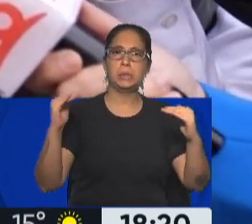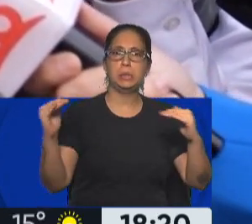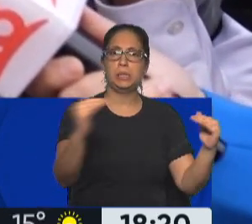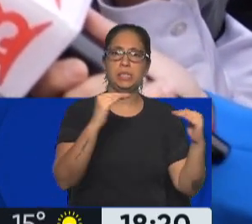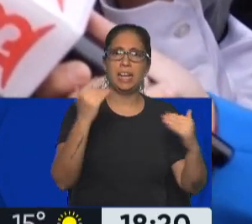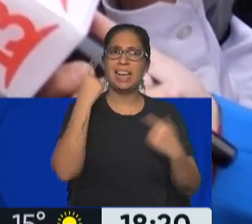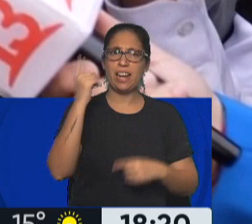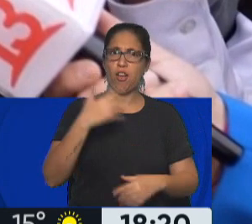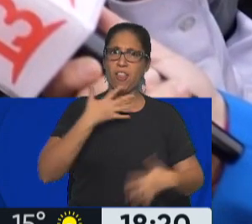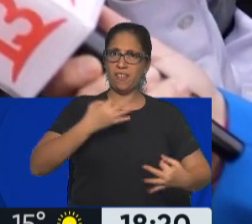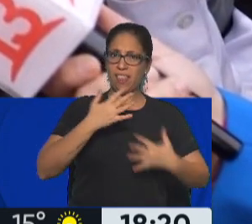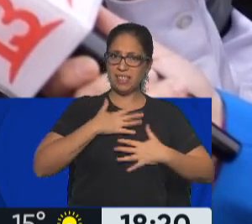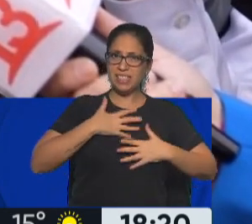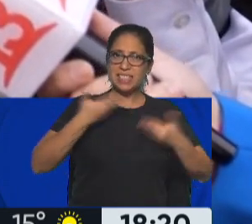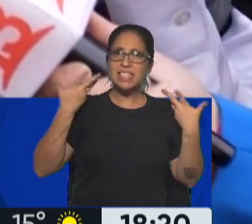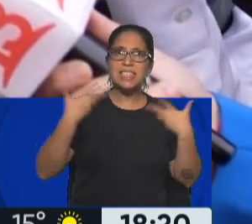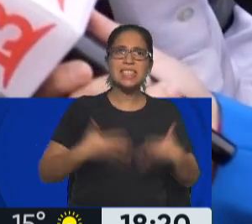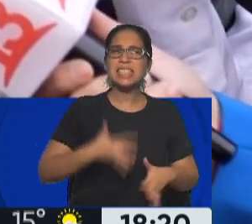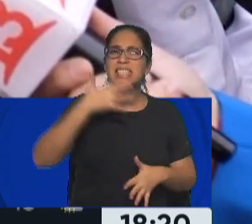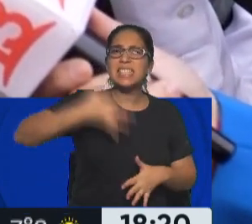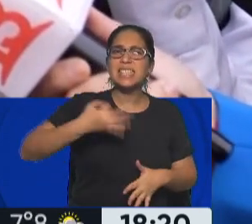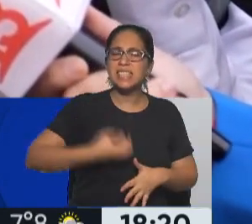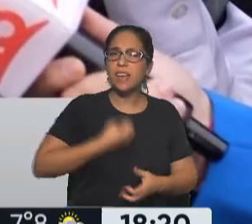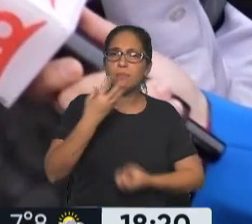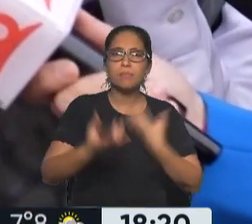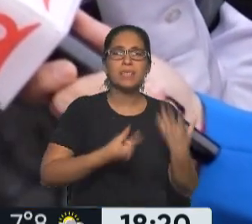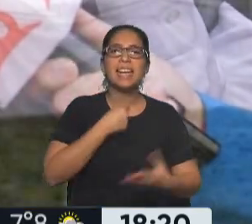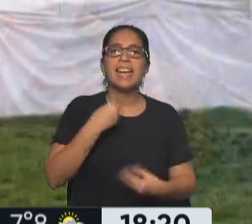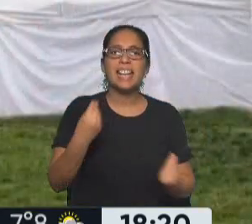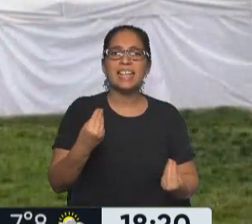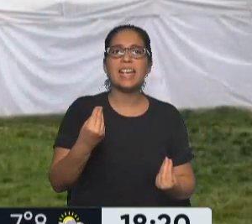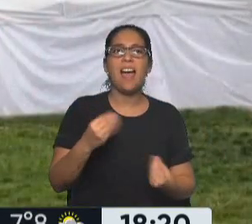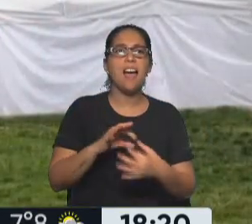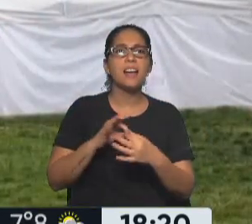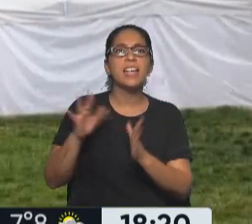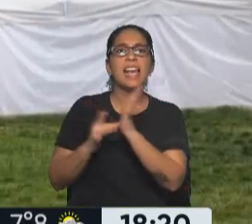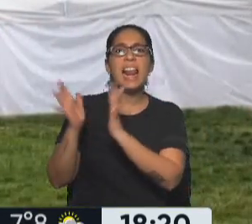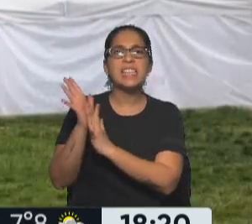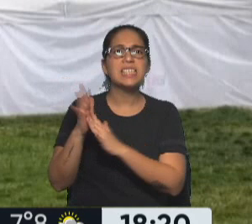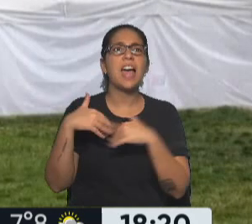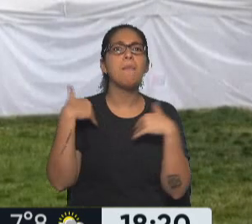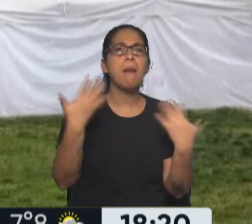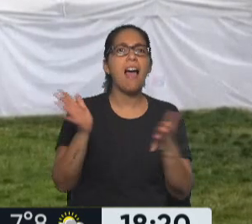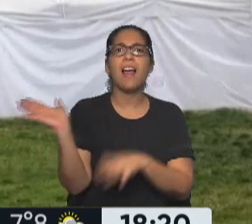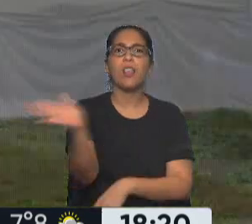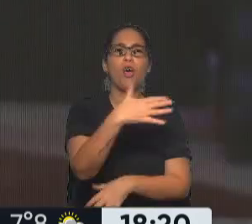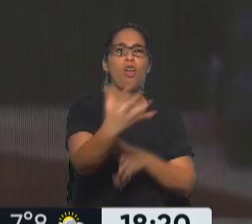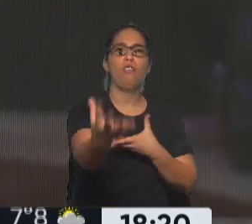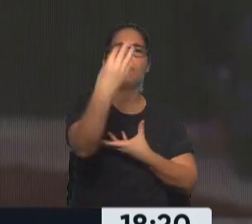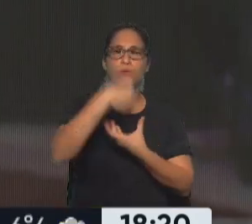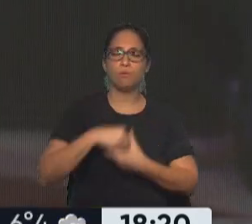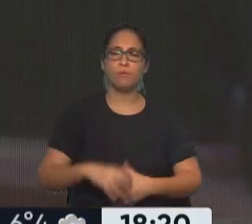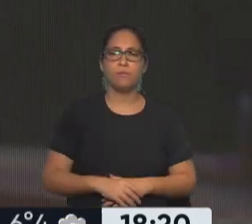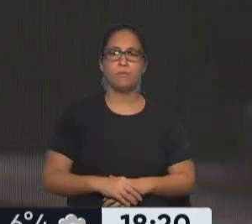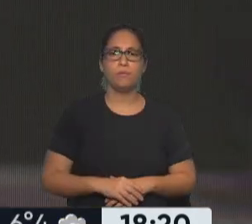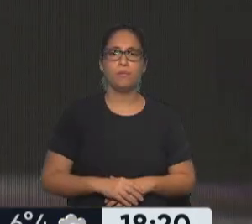sincero por acercar la Iglesia no solo a sus fieles, sino a la humanidad que más sufre.